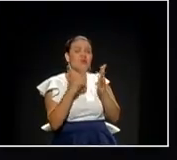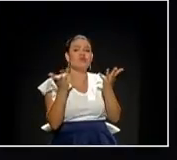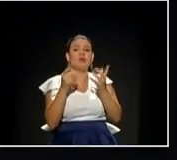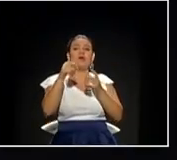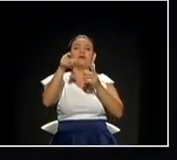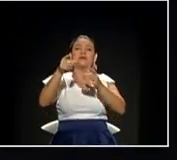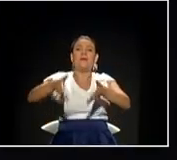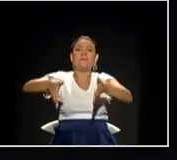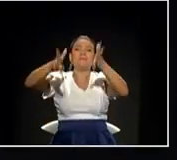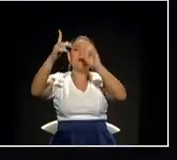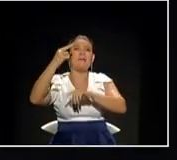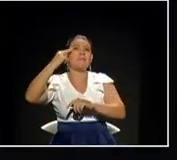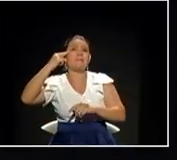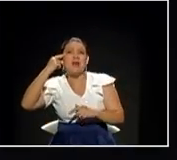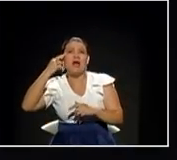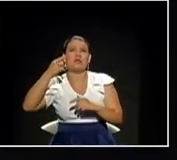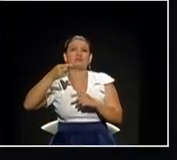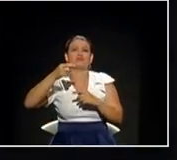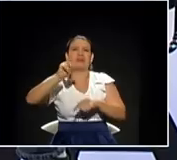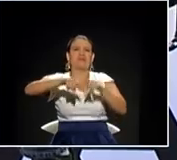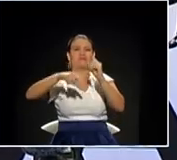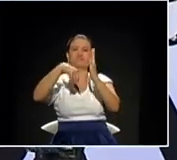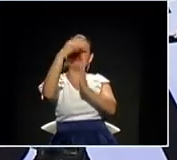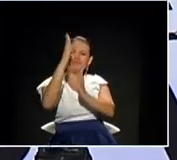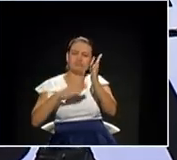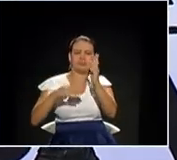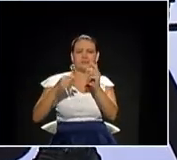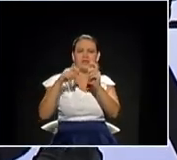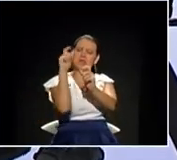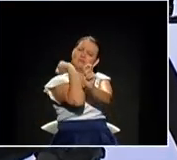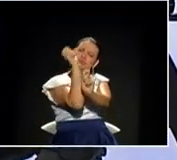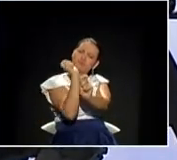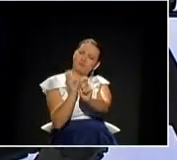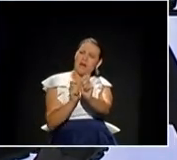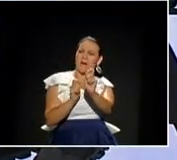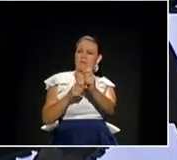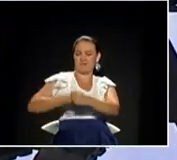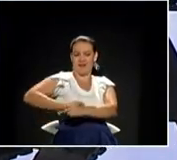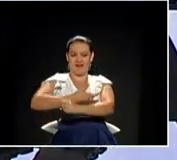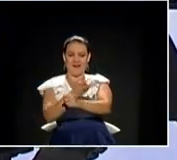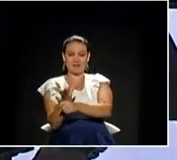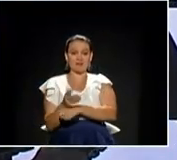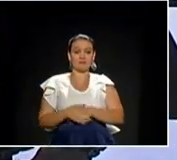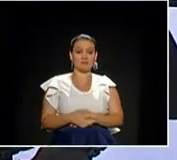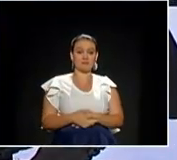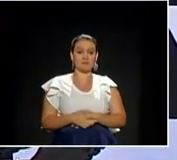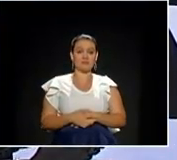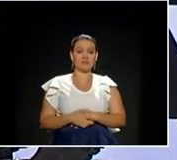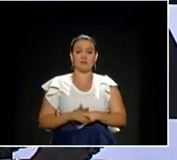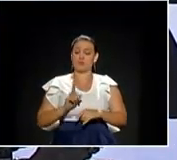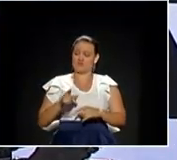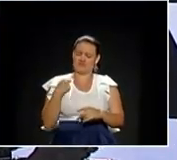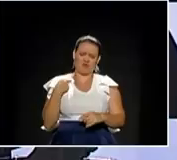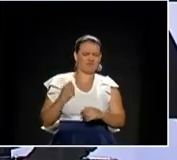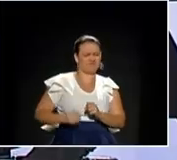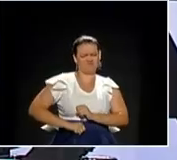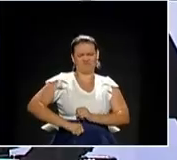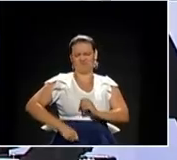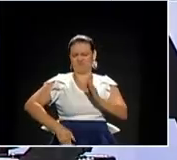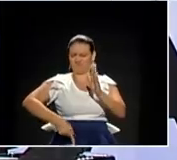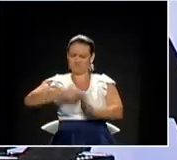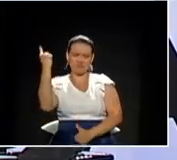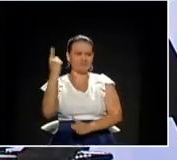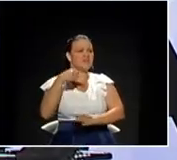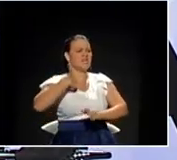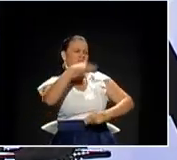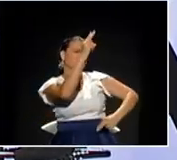artistas para escultores para pintores y voy a detonar la construcción en medellín haciendo los cambios que hay